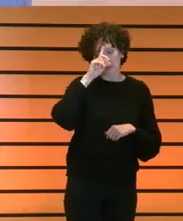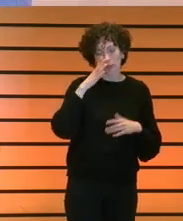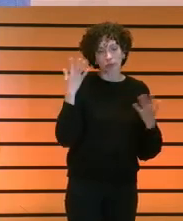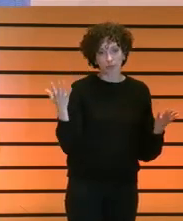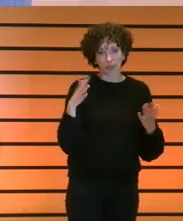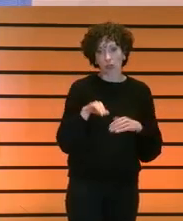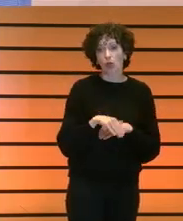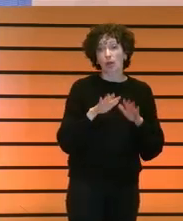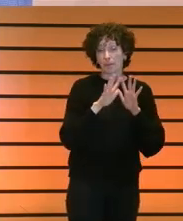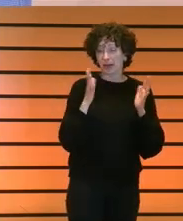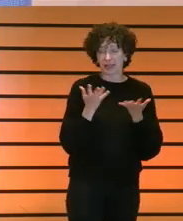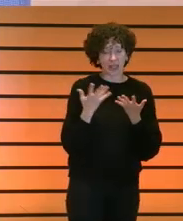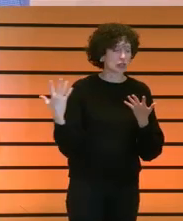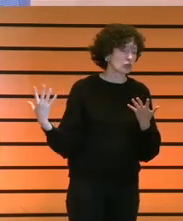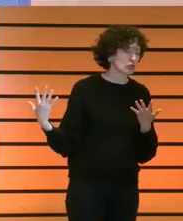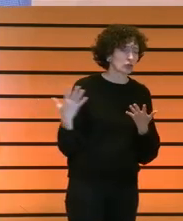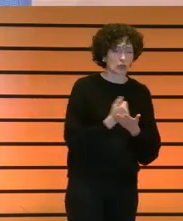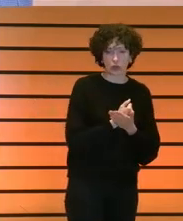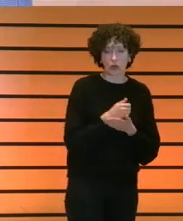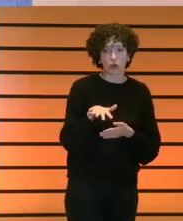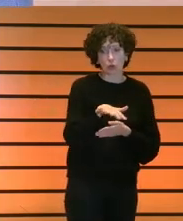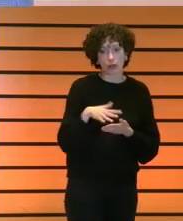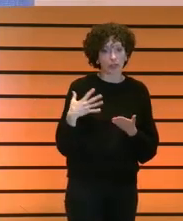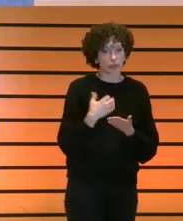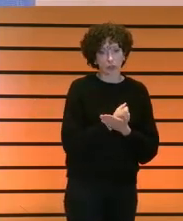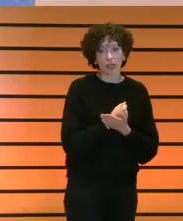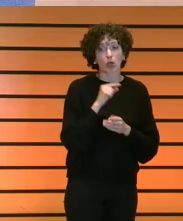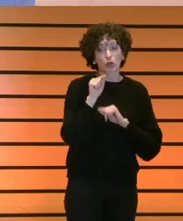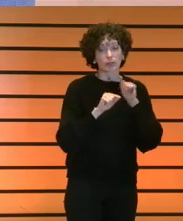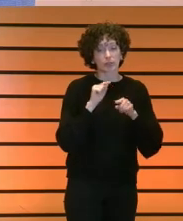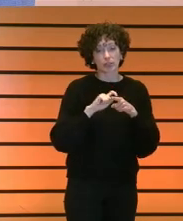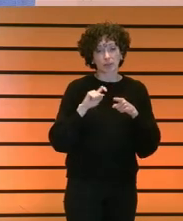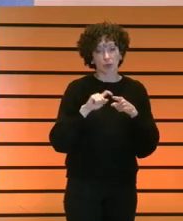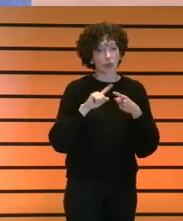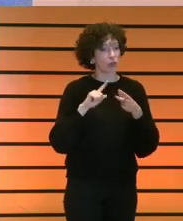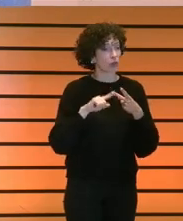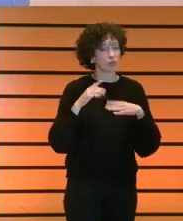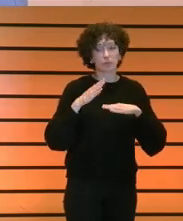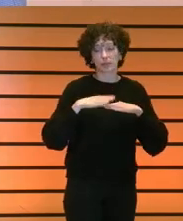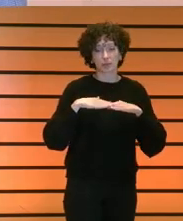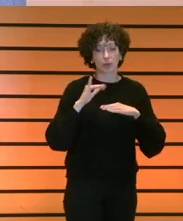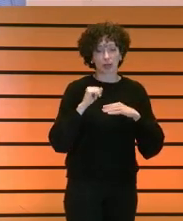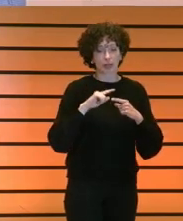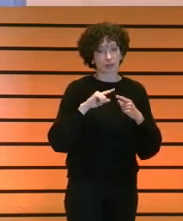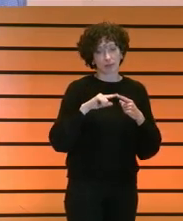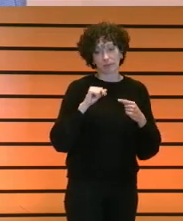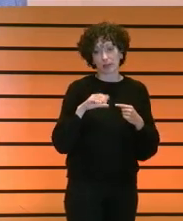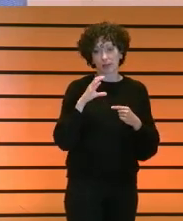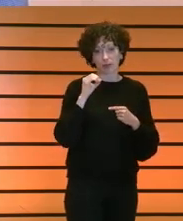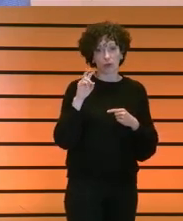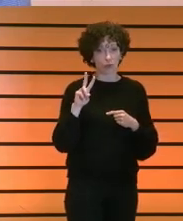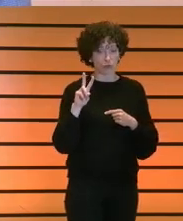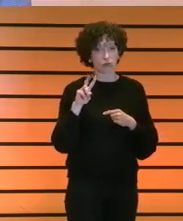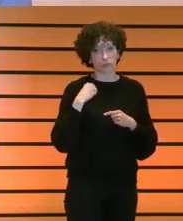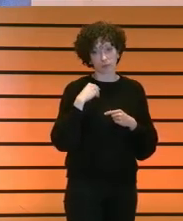rincón de nuestro redondito planeta tiene al menos 2 tipos de contaminación. La contaminación por CO2, la contaminación